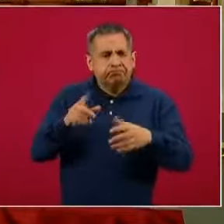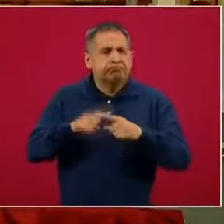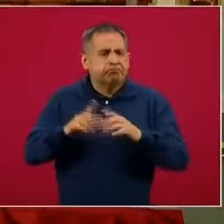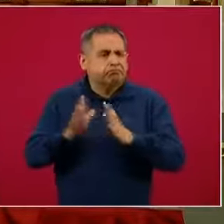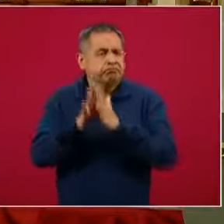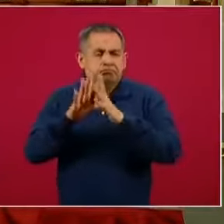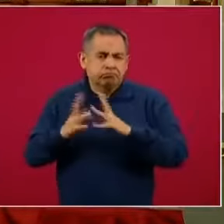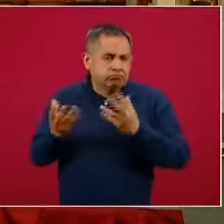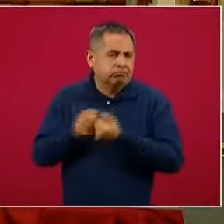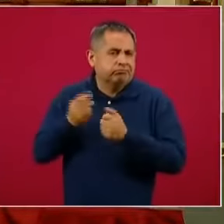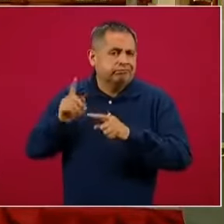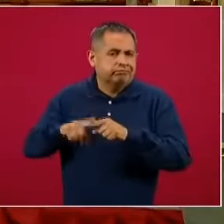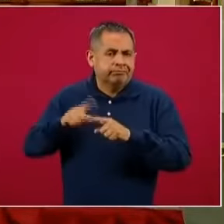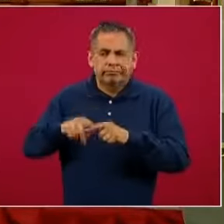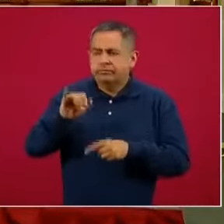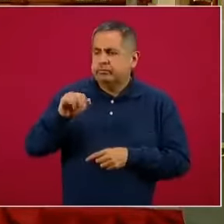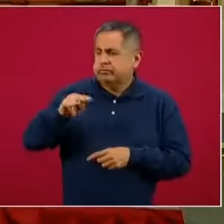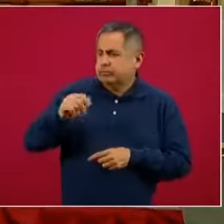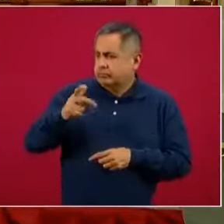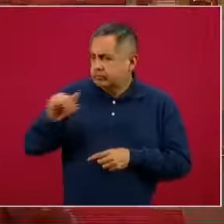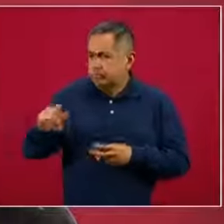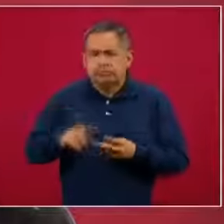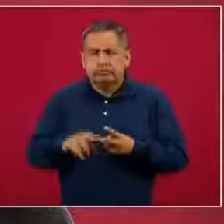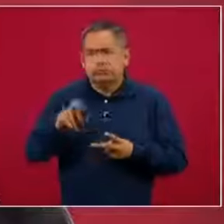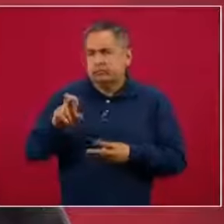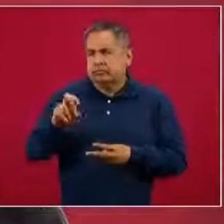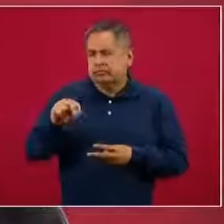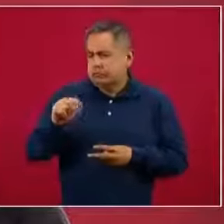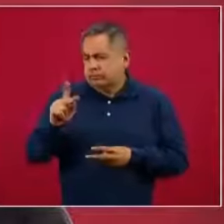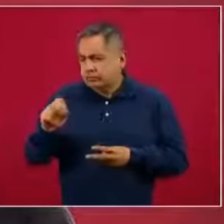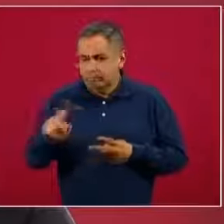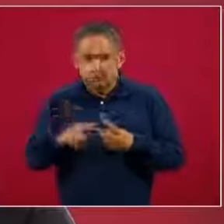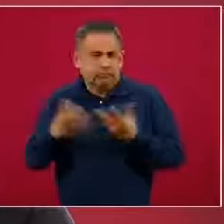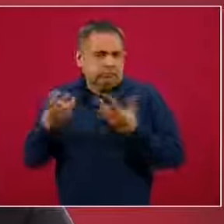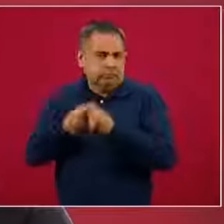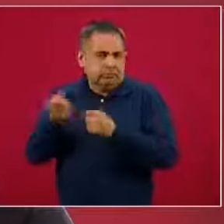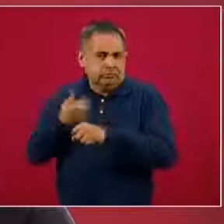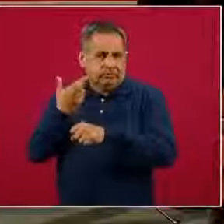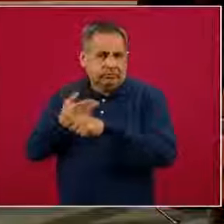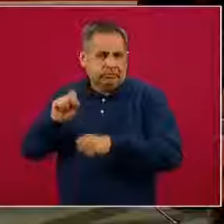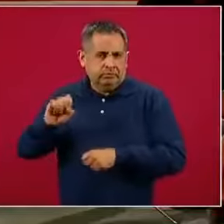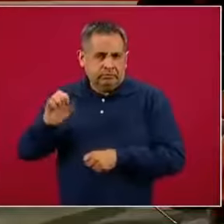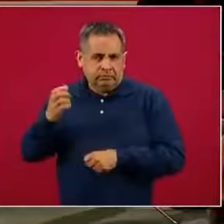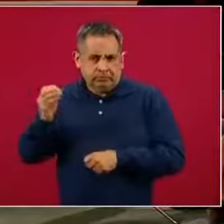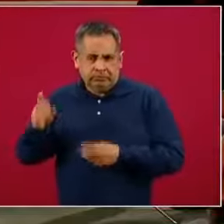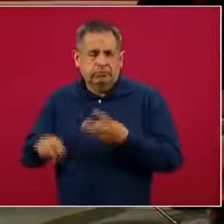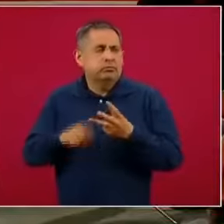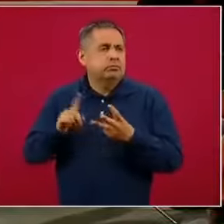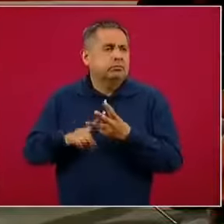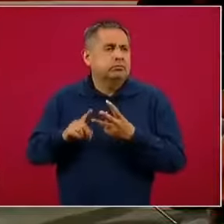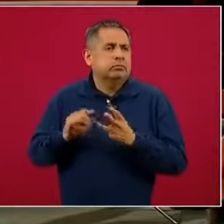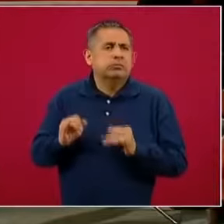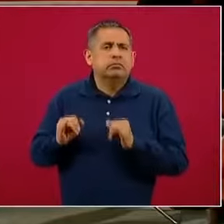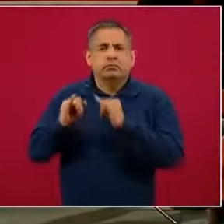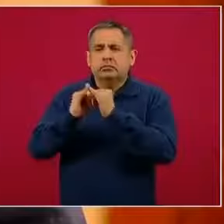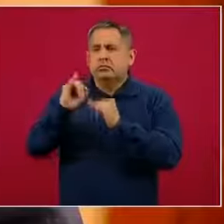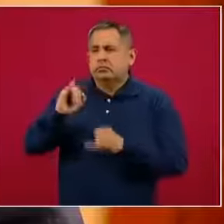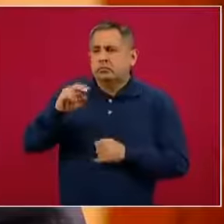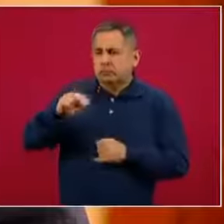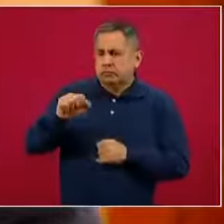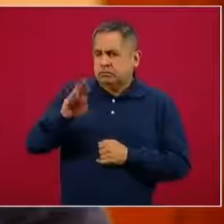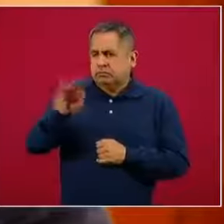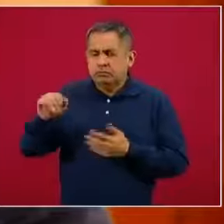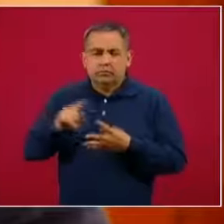participa, entre otros, el INEGI, el RENAPO, que depende de la Secretaría de Gobernación, el Instituto Nacional de Salud Pública,